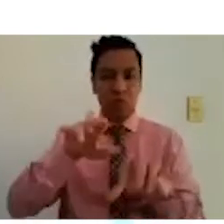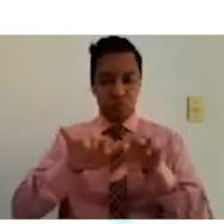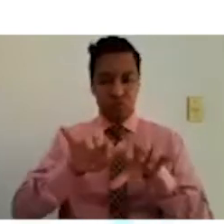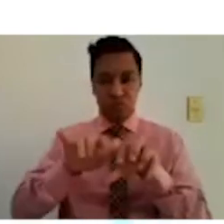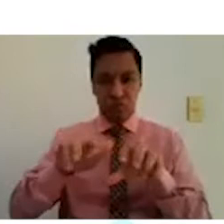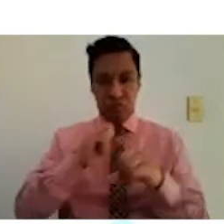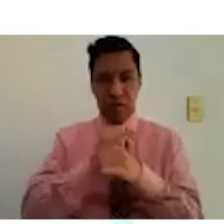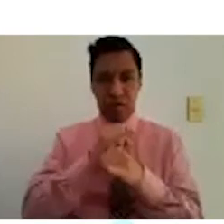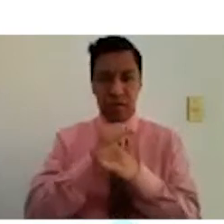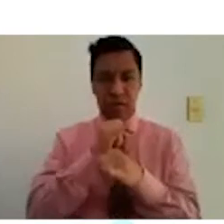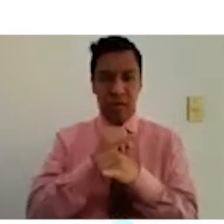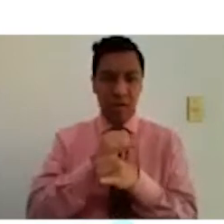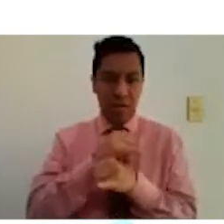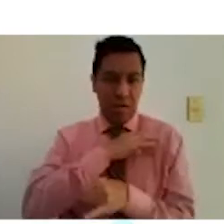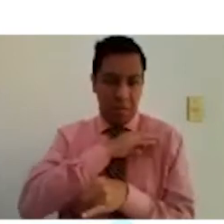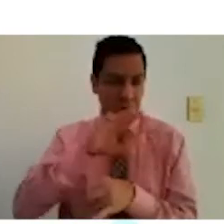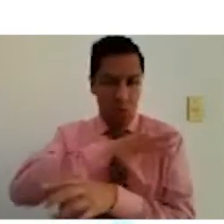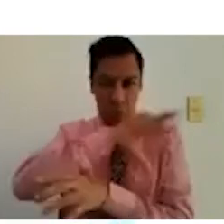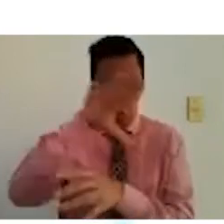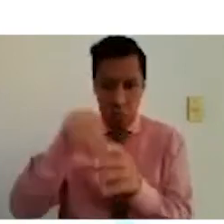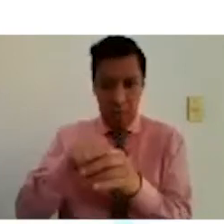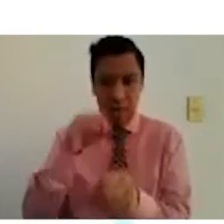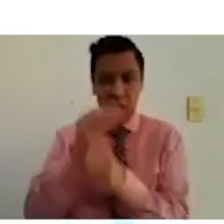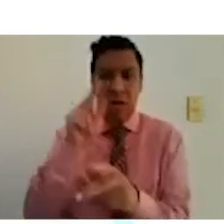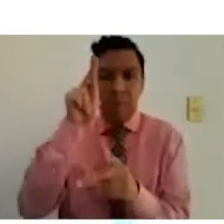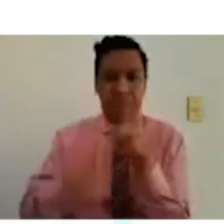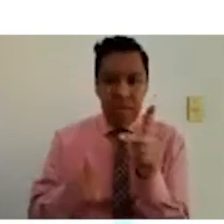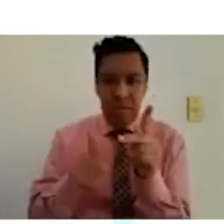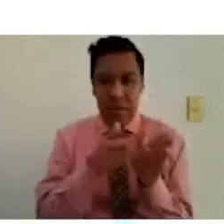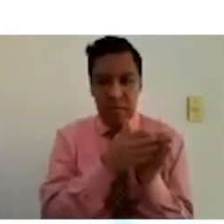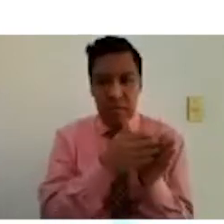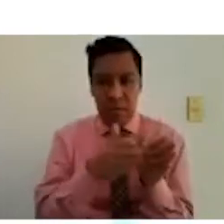les puede resultar de su agrado.